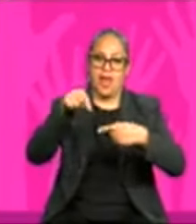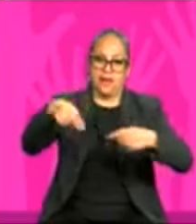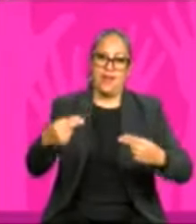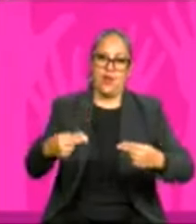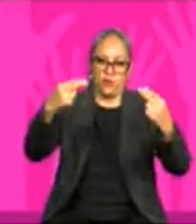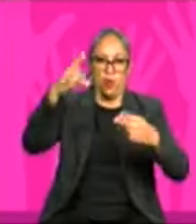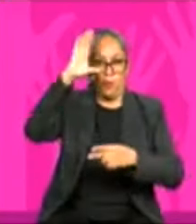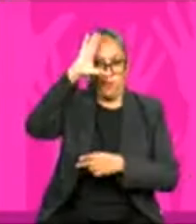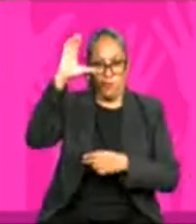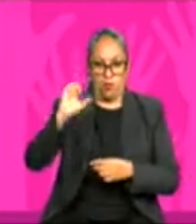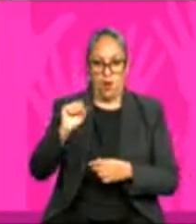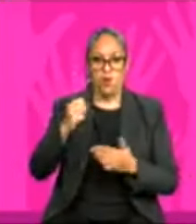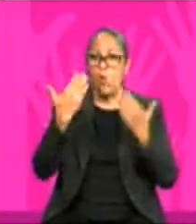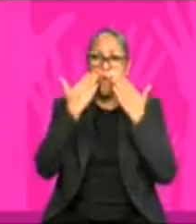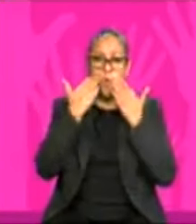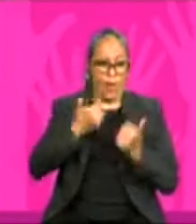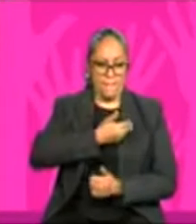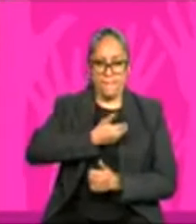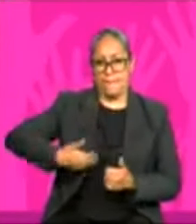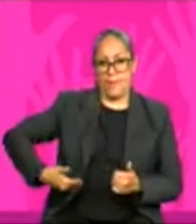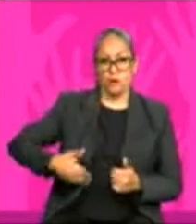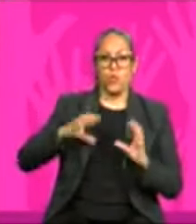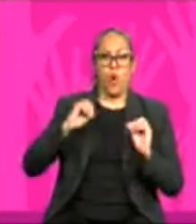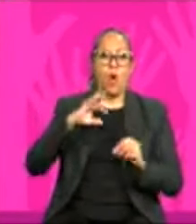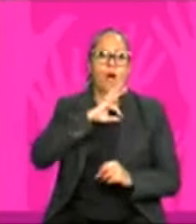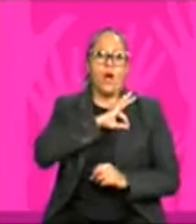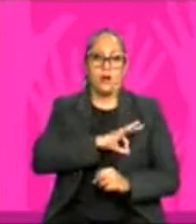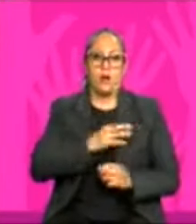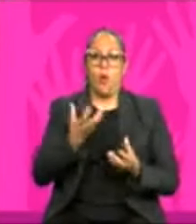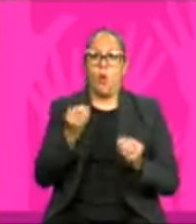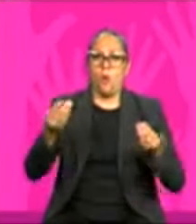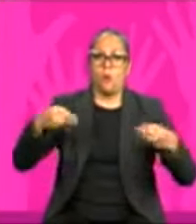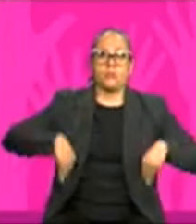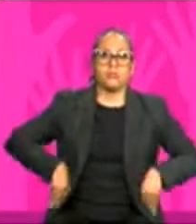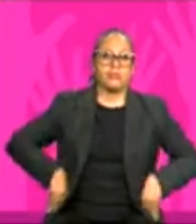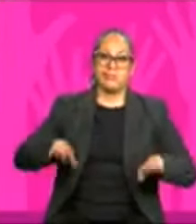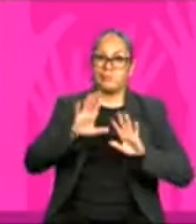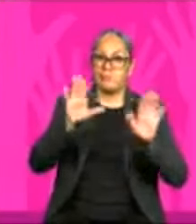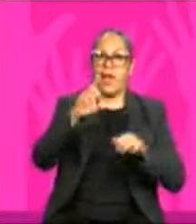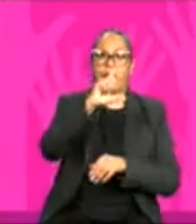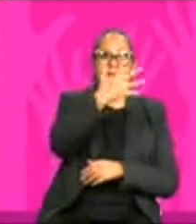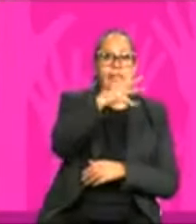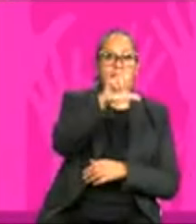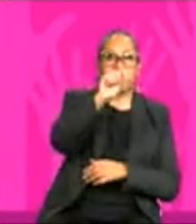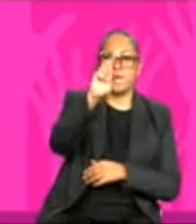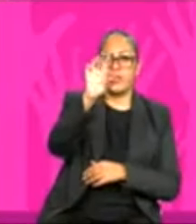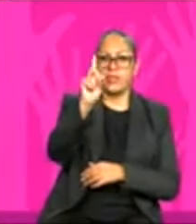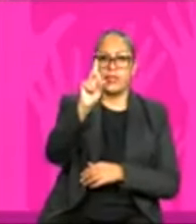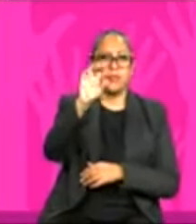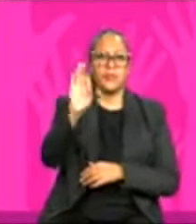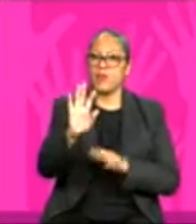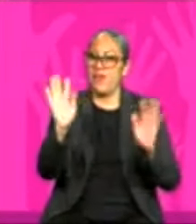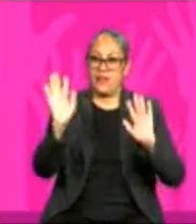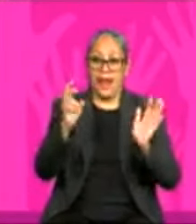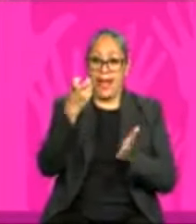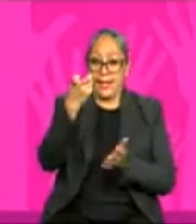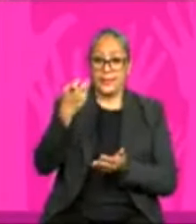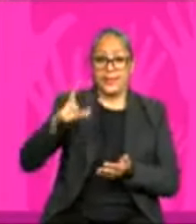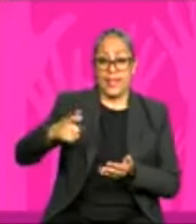haber diezmos, no va a haber 20%, ni 30, ni 10%. Ese dinero que es del pueblo se va a